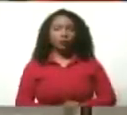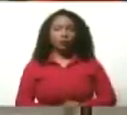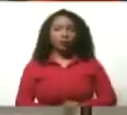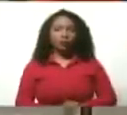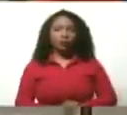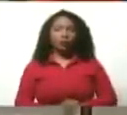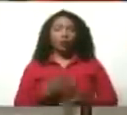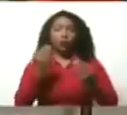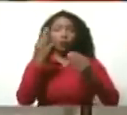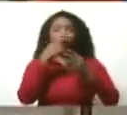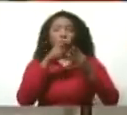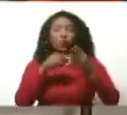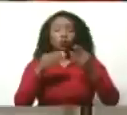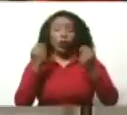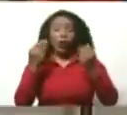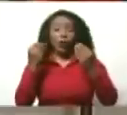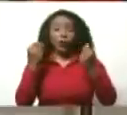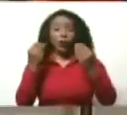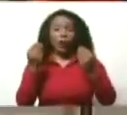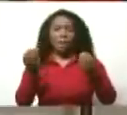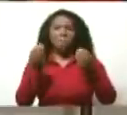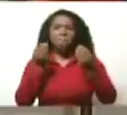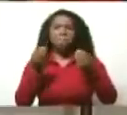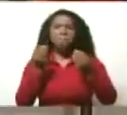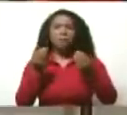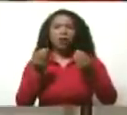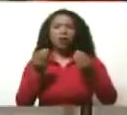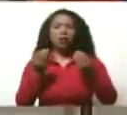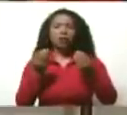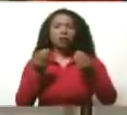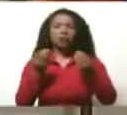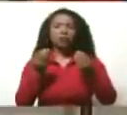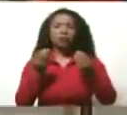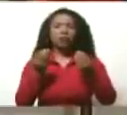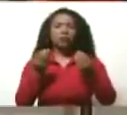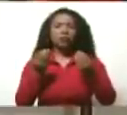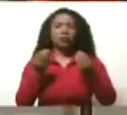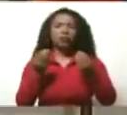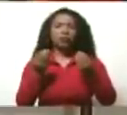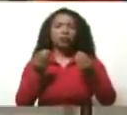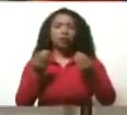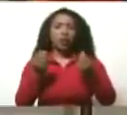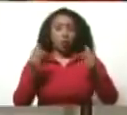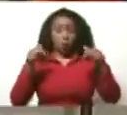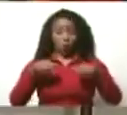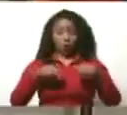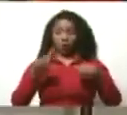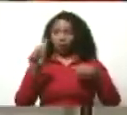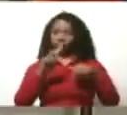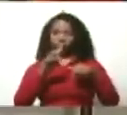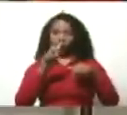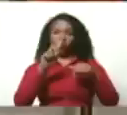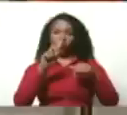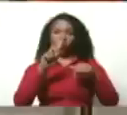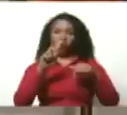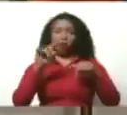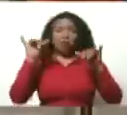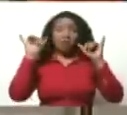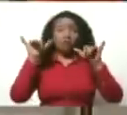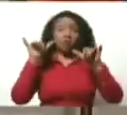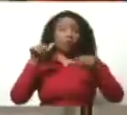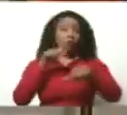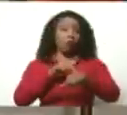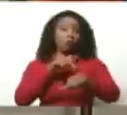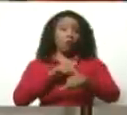inmensos recursos económicos para desde, no desde ahora, sino desde el mismo